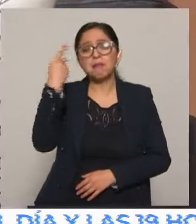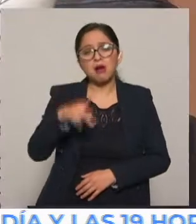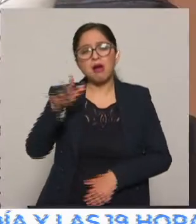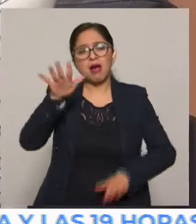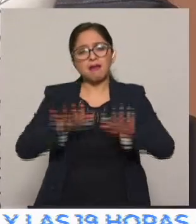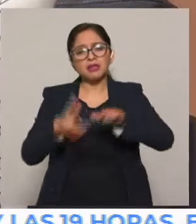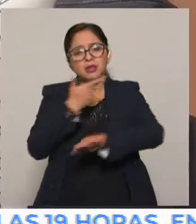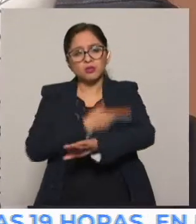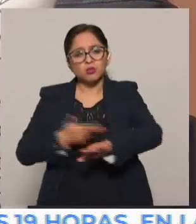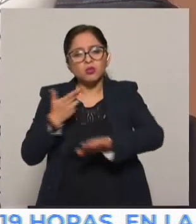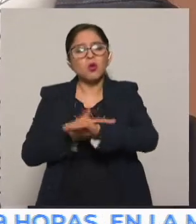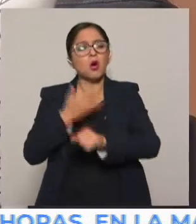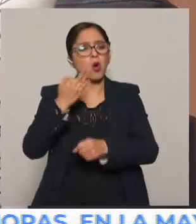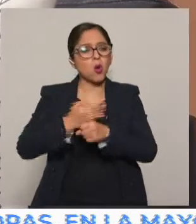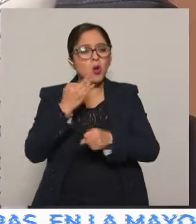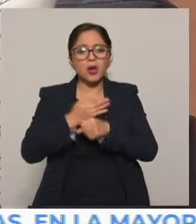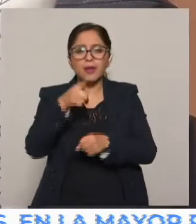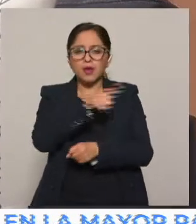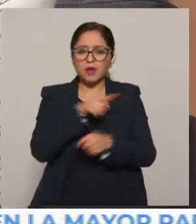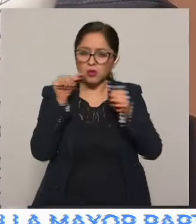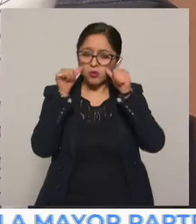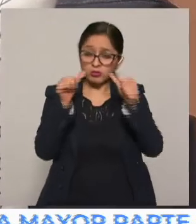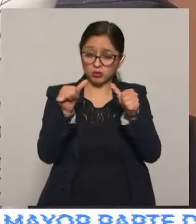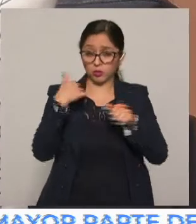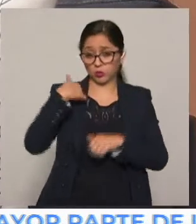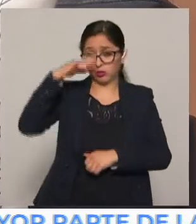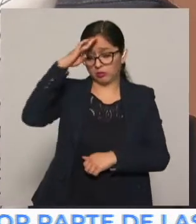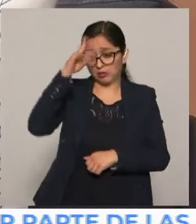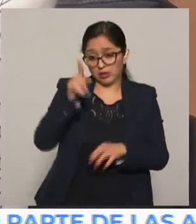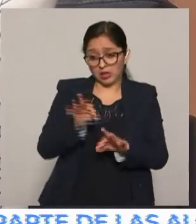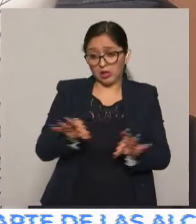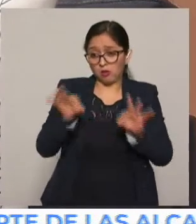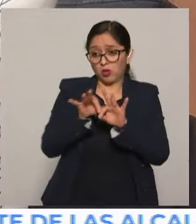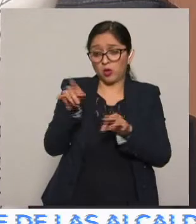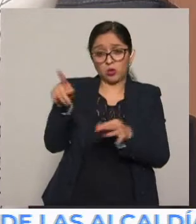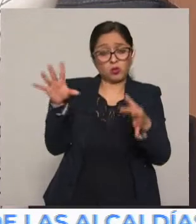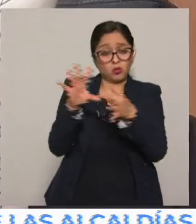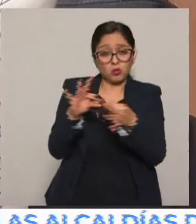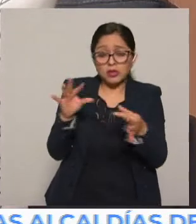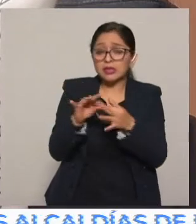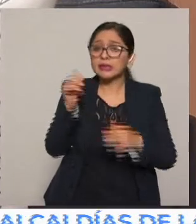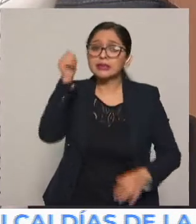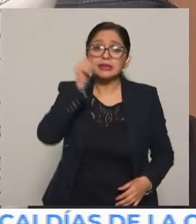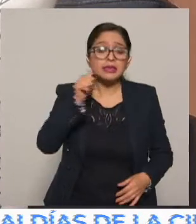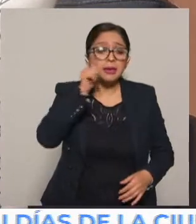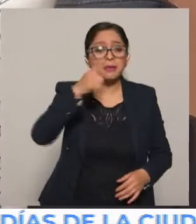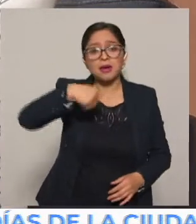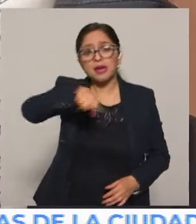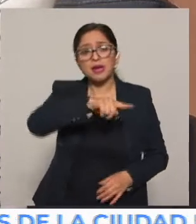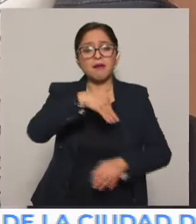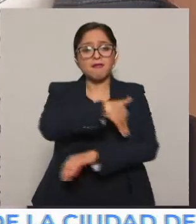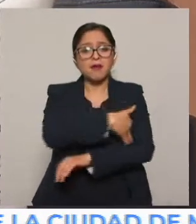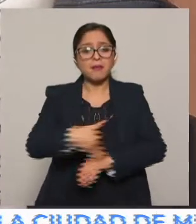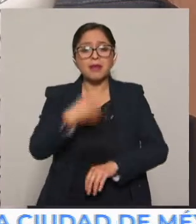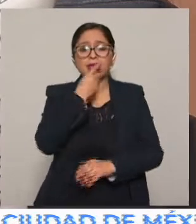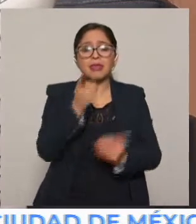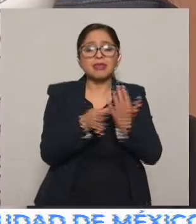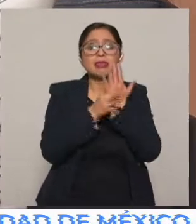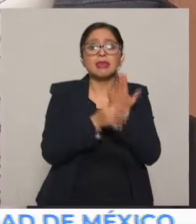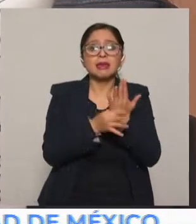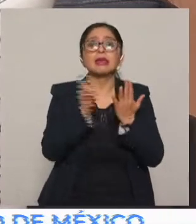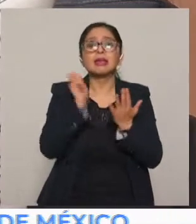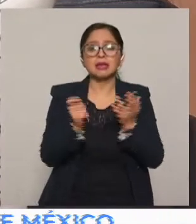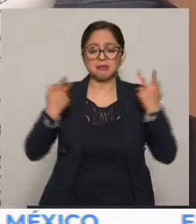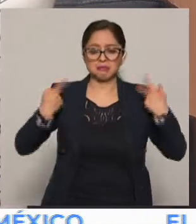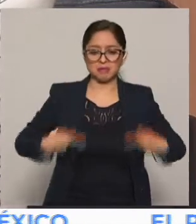como las que estamos viendo. Me parece que es muy importante lo que acabas de decir, lo que dicen siempre los familiares, es la falta de empatía de